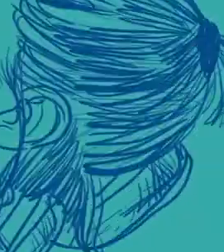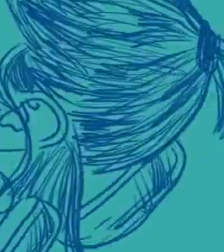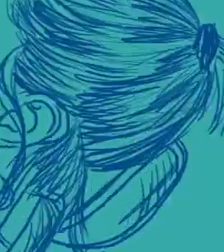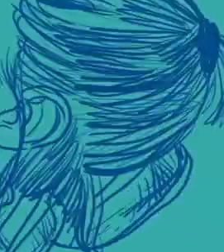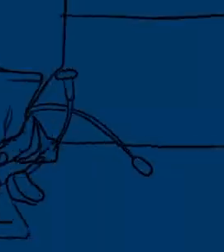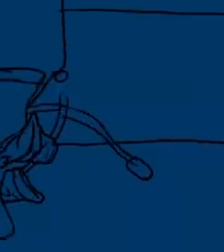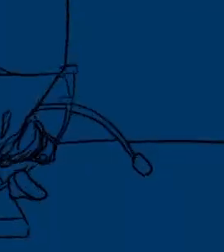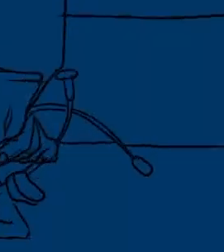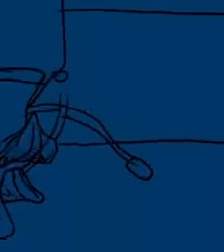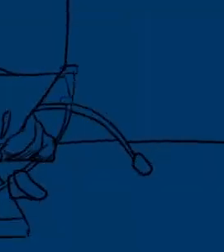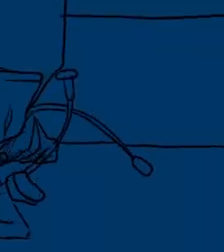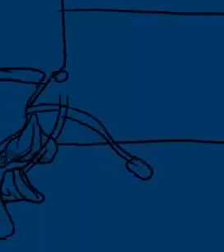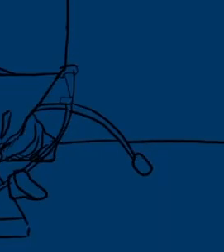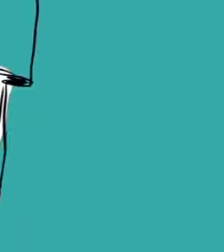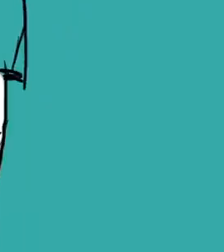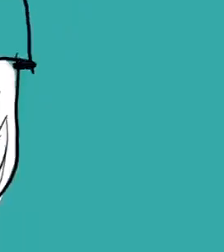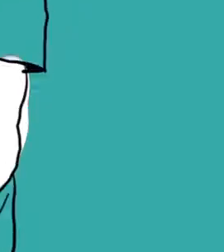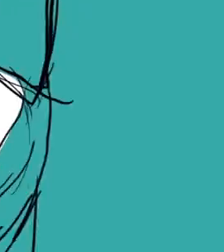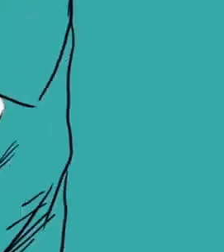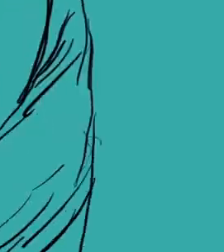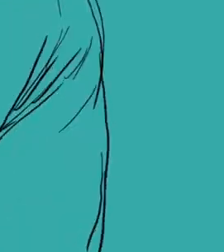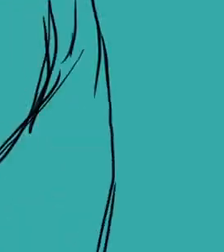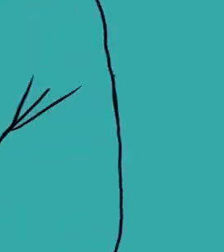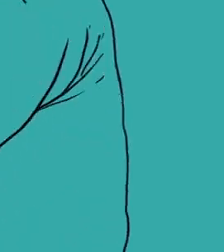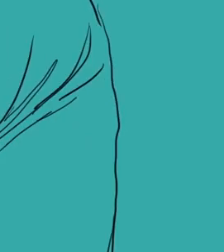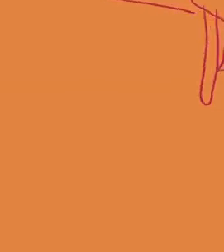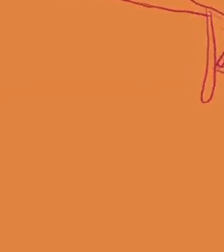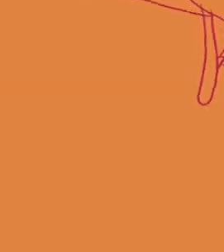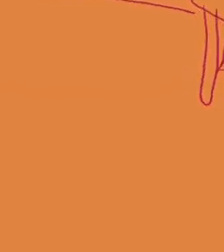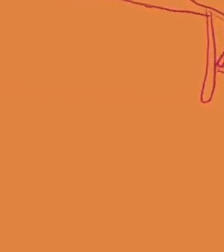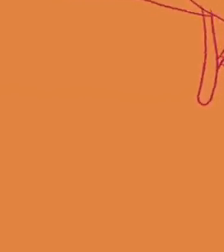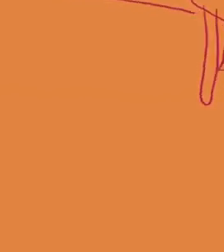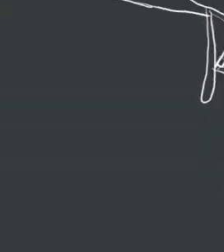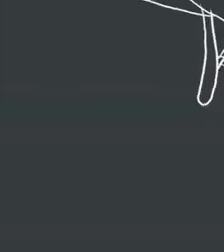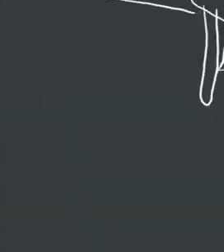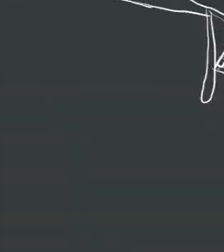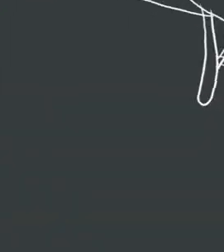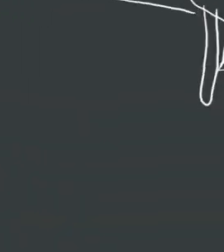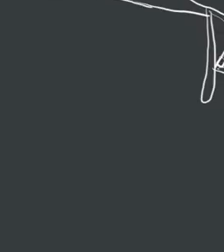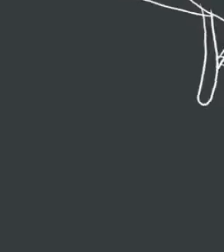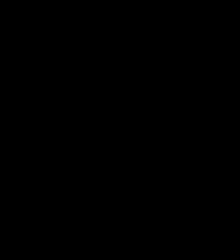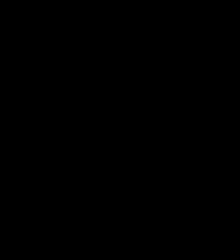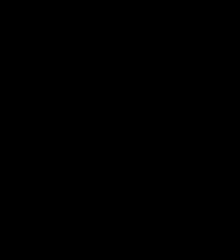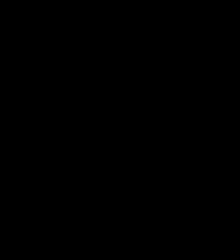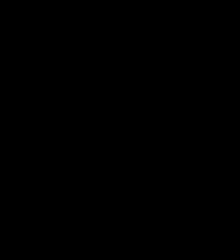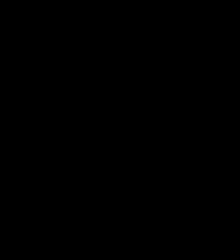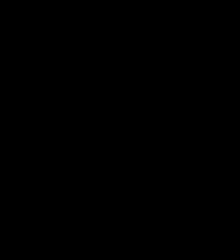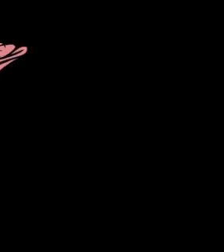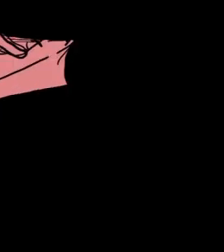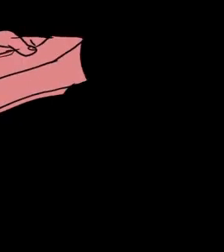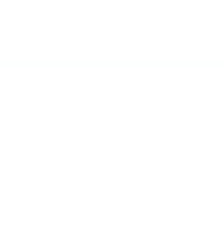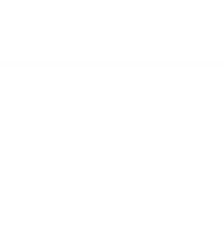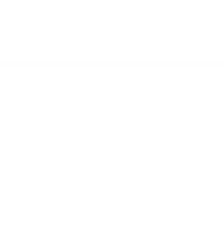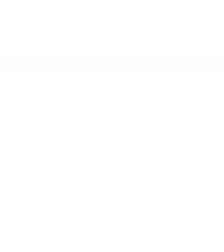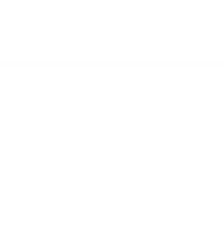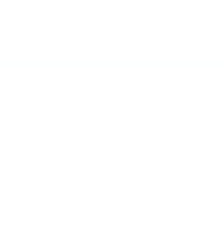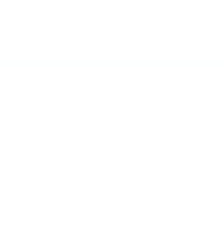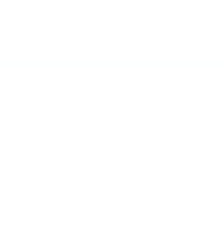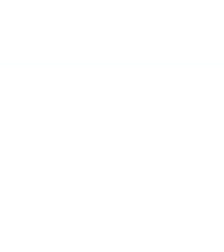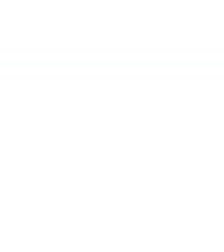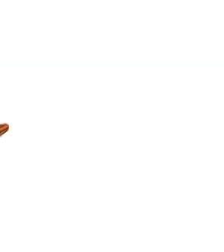Aún tengo mis barcos en la orilla. Escúchame, que por mi boca hablan todos